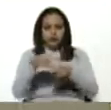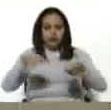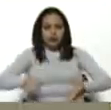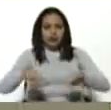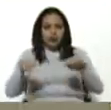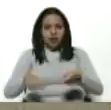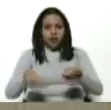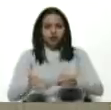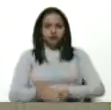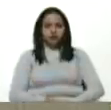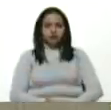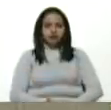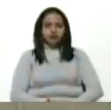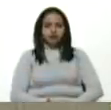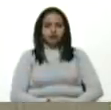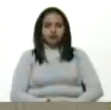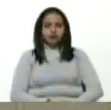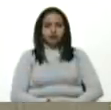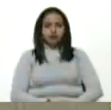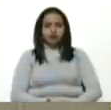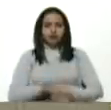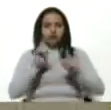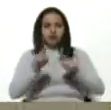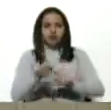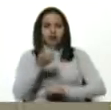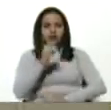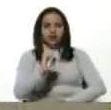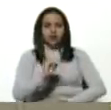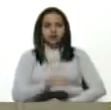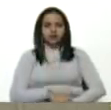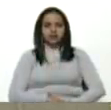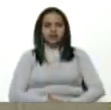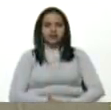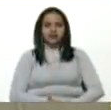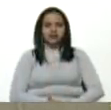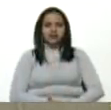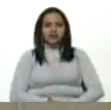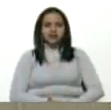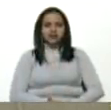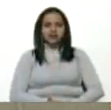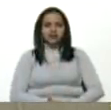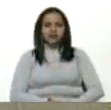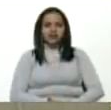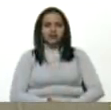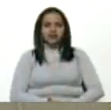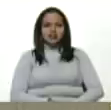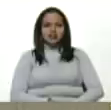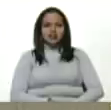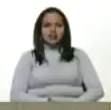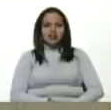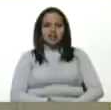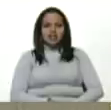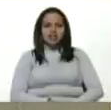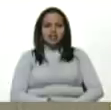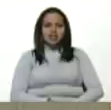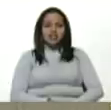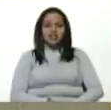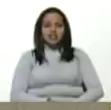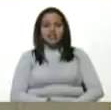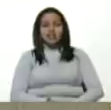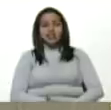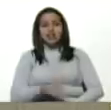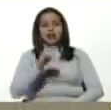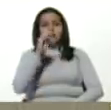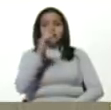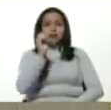las pulgas. Luego tenemos un caso del municipio Simón Plana, de Sarare.